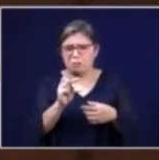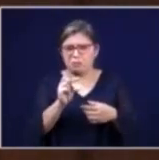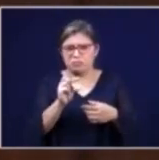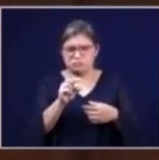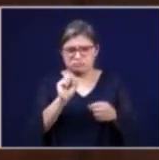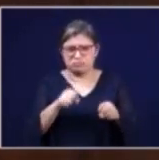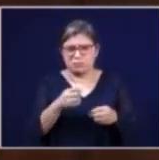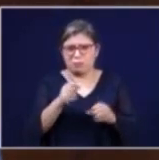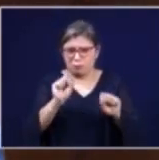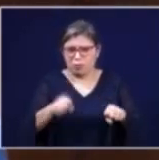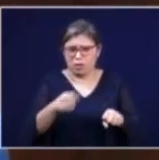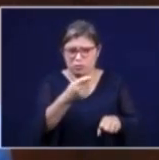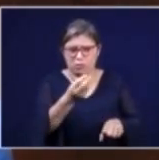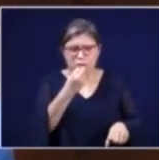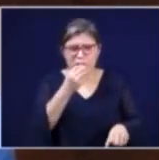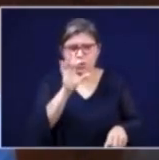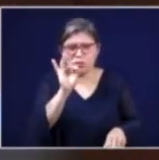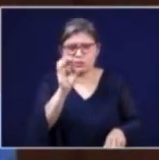planteado como solución